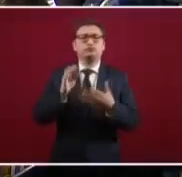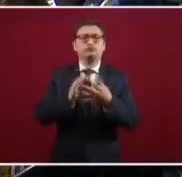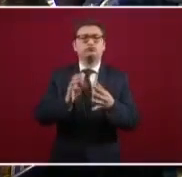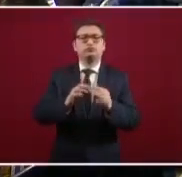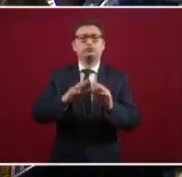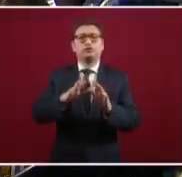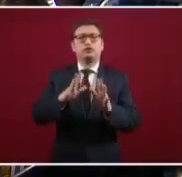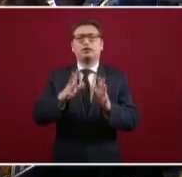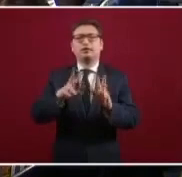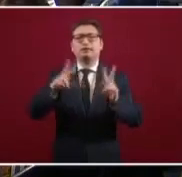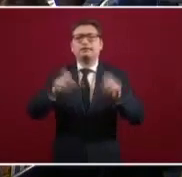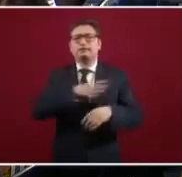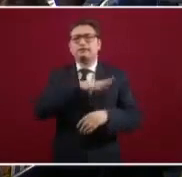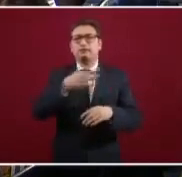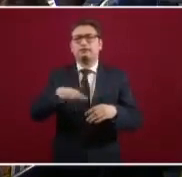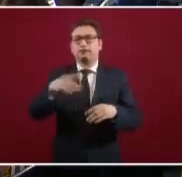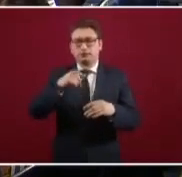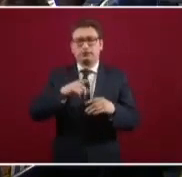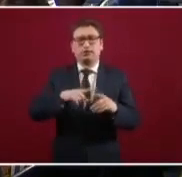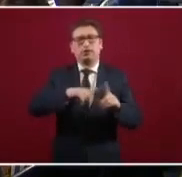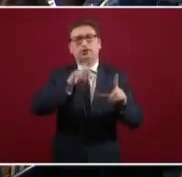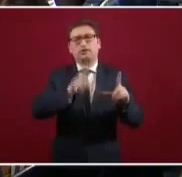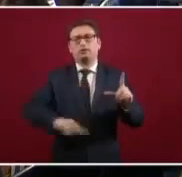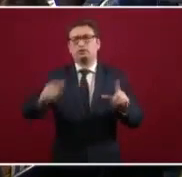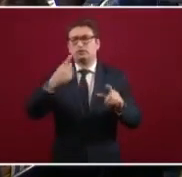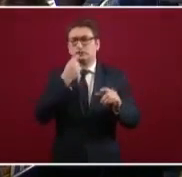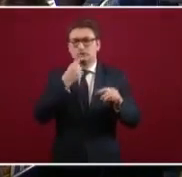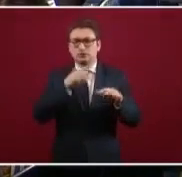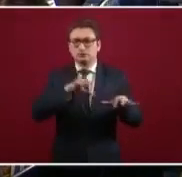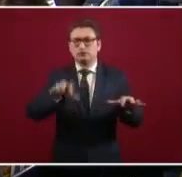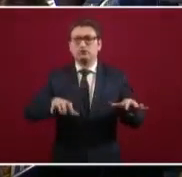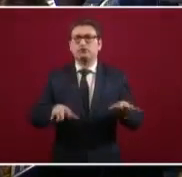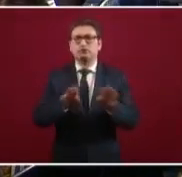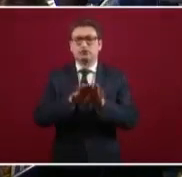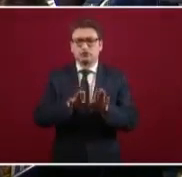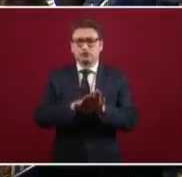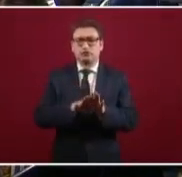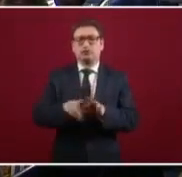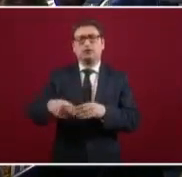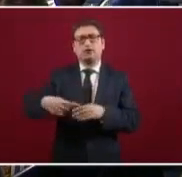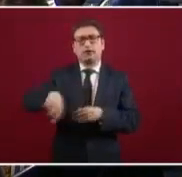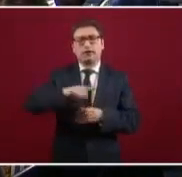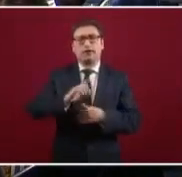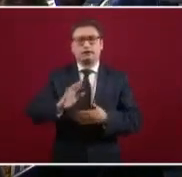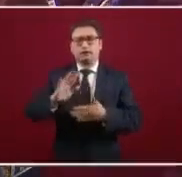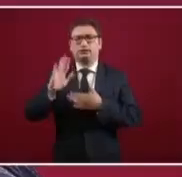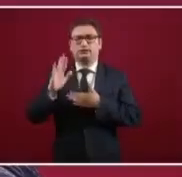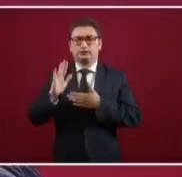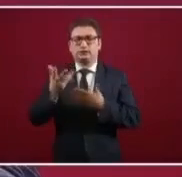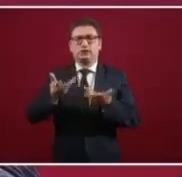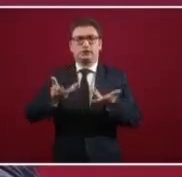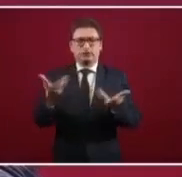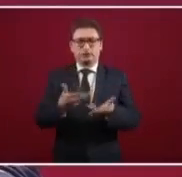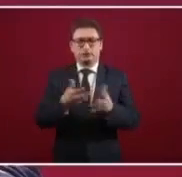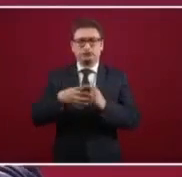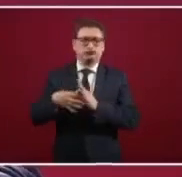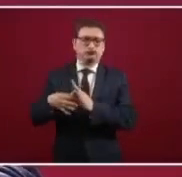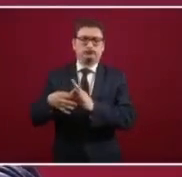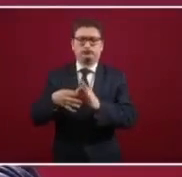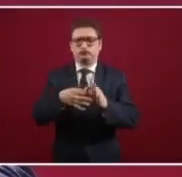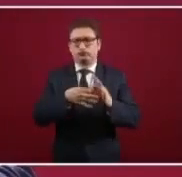nuevo modelo nacional de policía se compromete a homologar